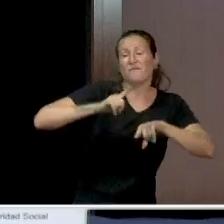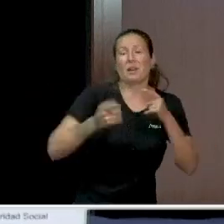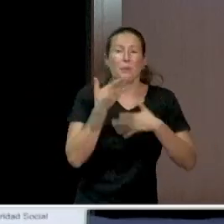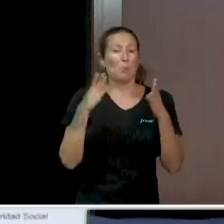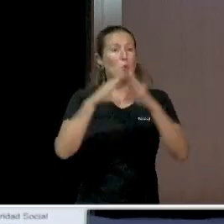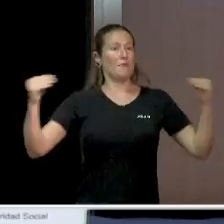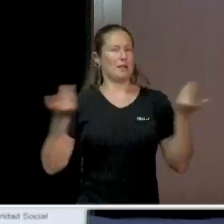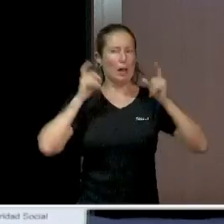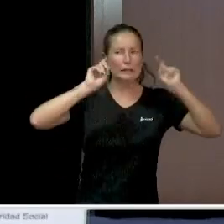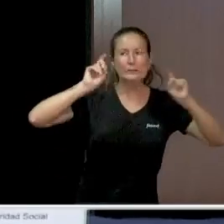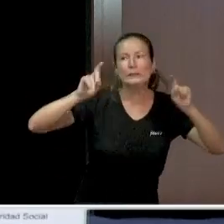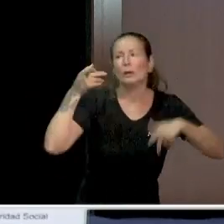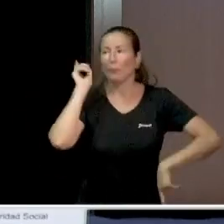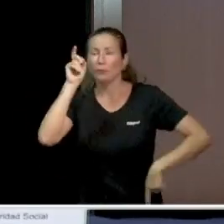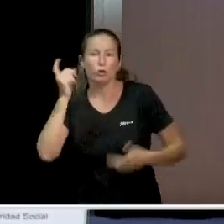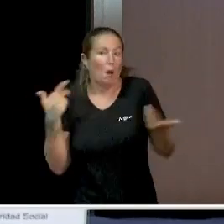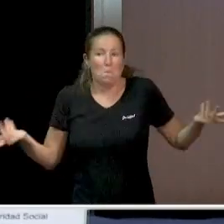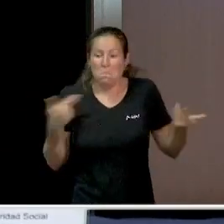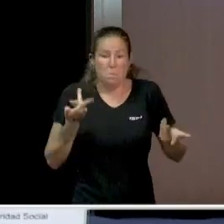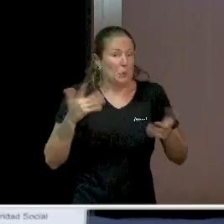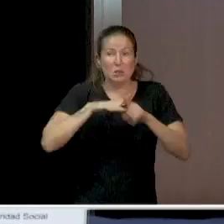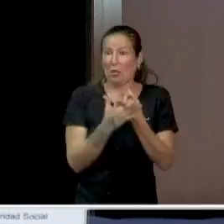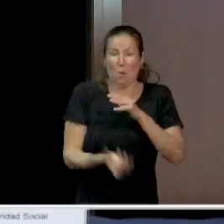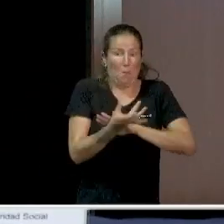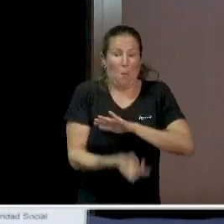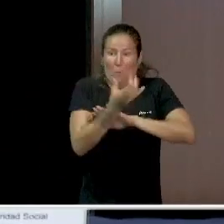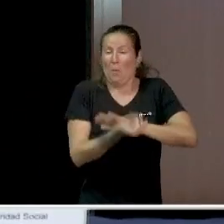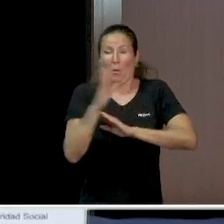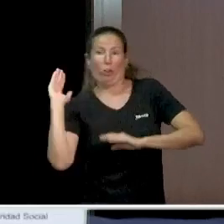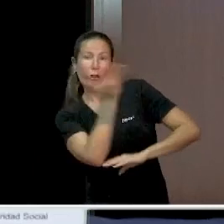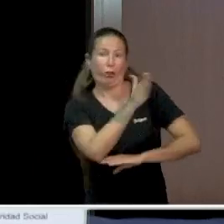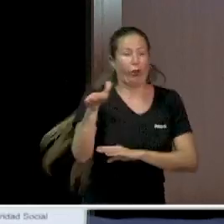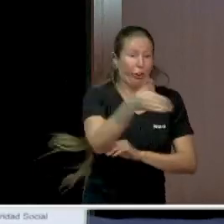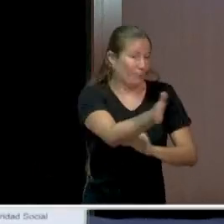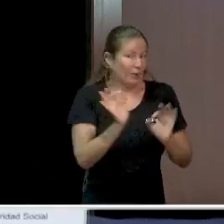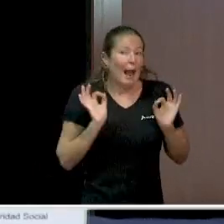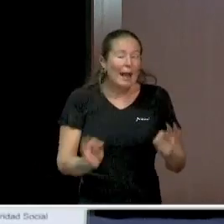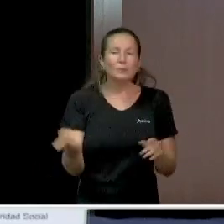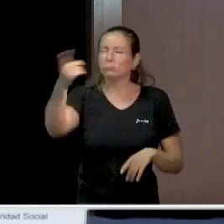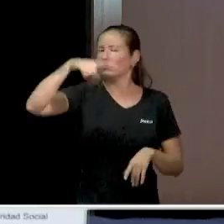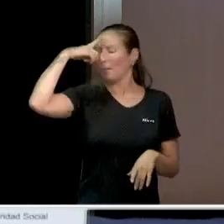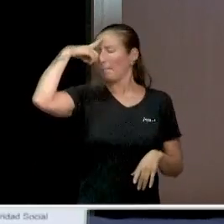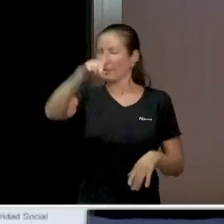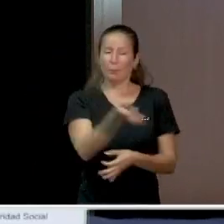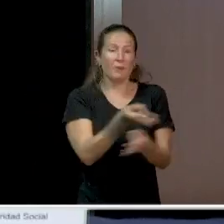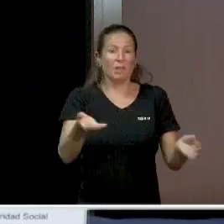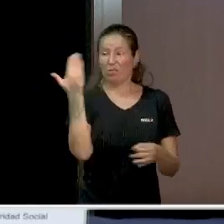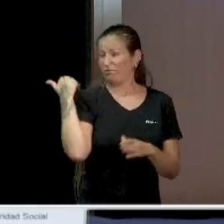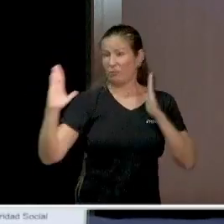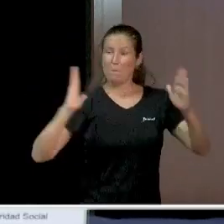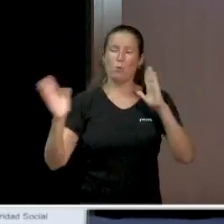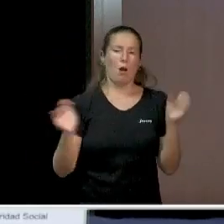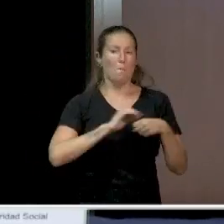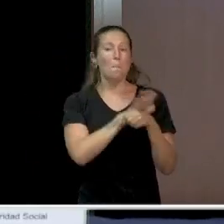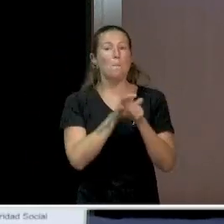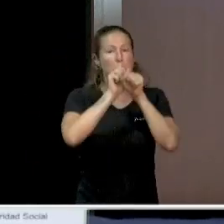derroteros conforme los acontecimientos se van sucediendo. Y bueno, saben ustedes de sobra, ¿no? La pandemia pues nos ha